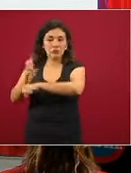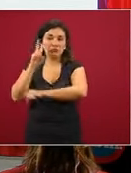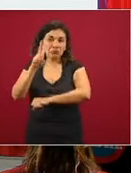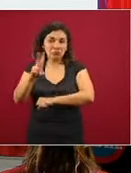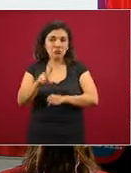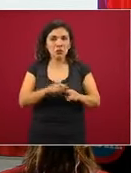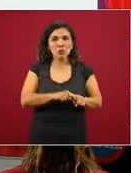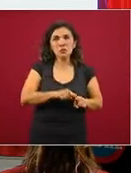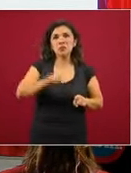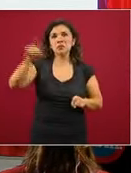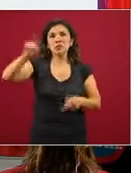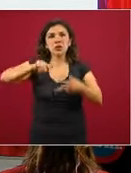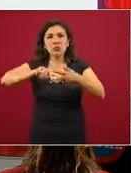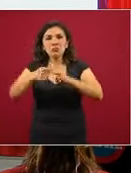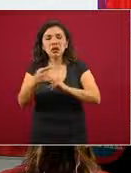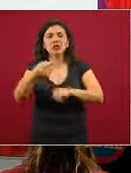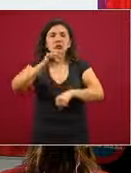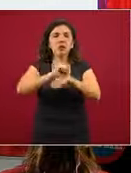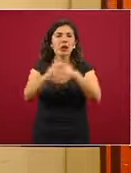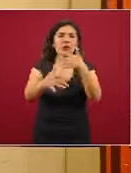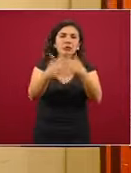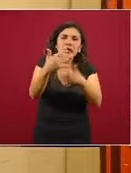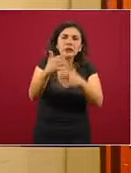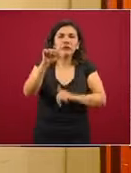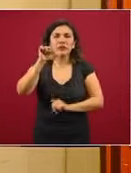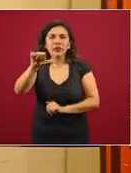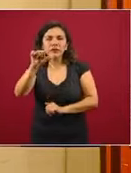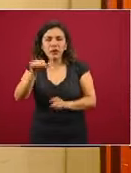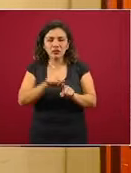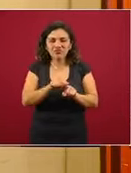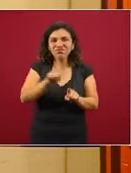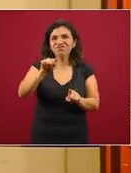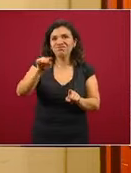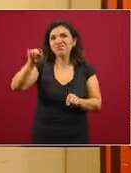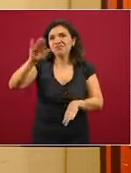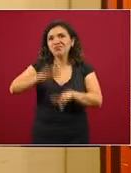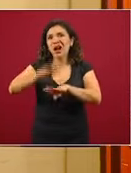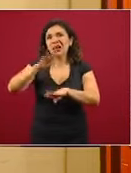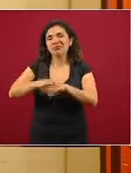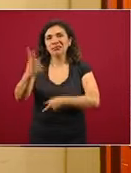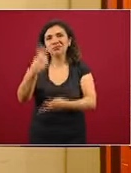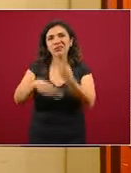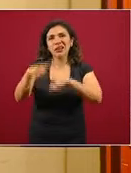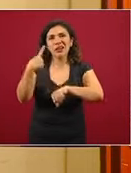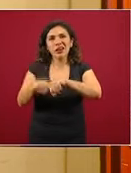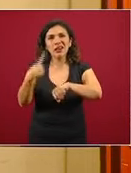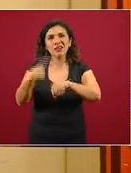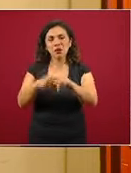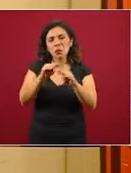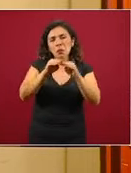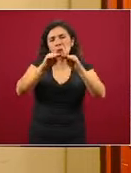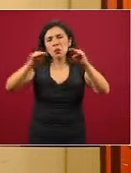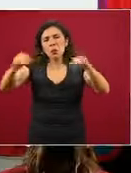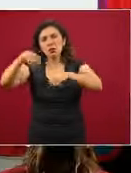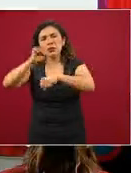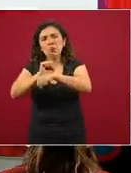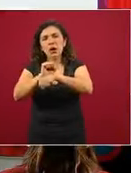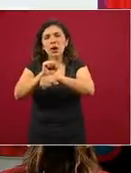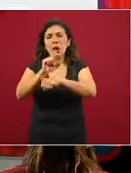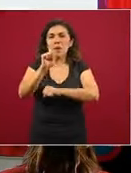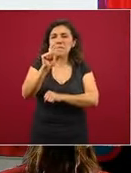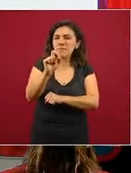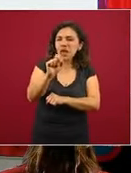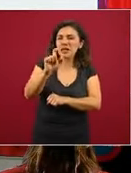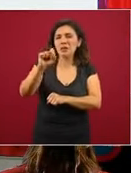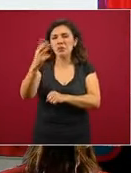una curva que empieza su ascendencia entre la semana 15-16, empieza a tomar una meseta entre la semana 20